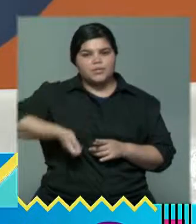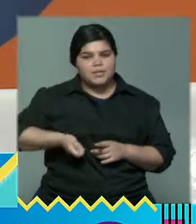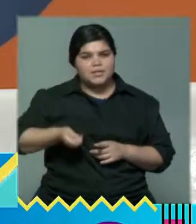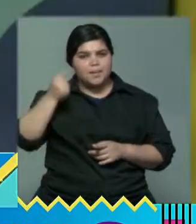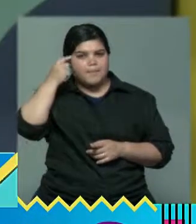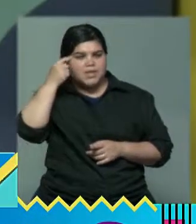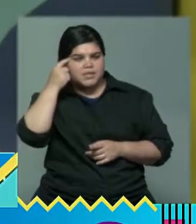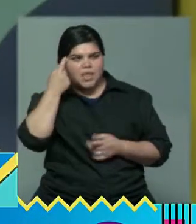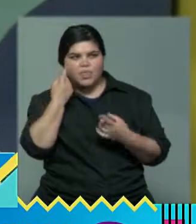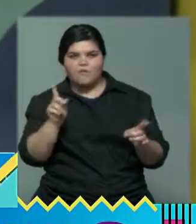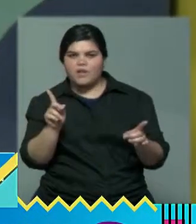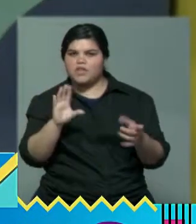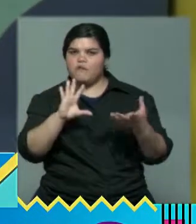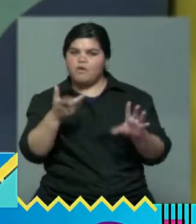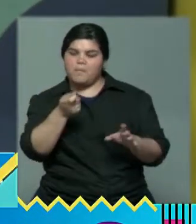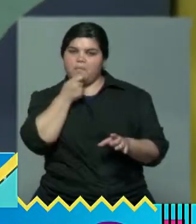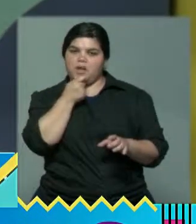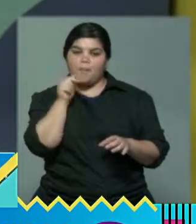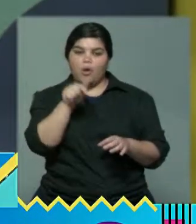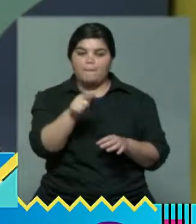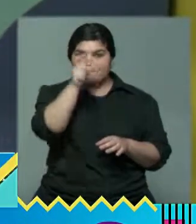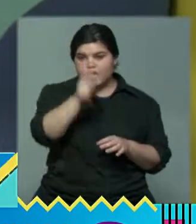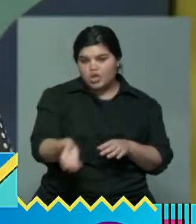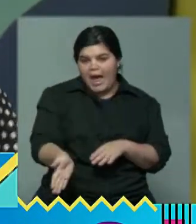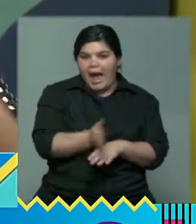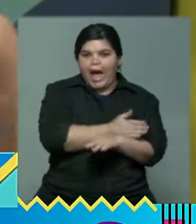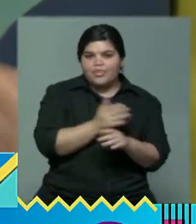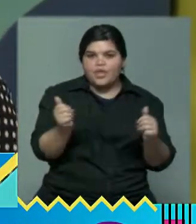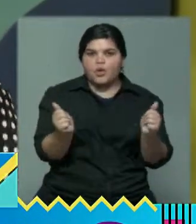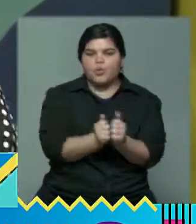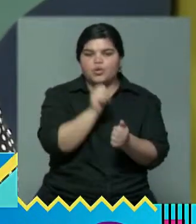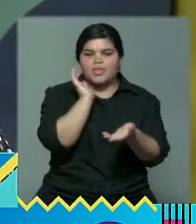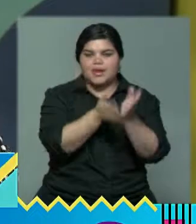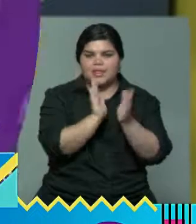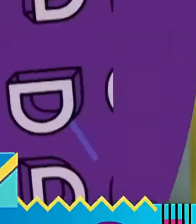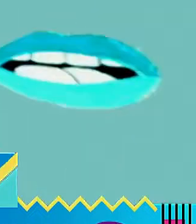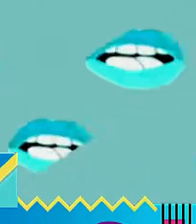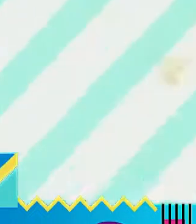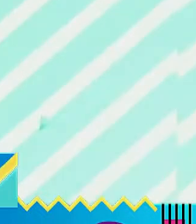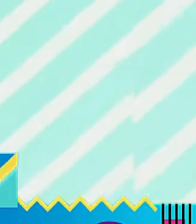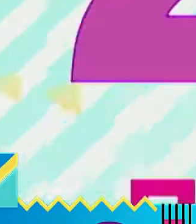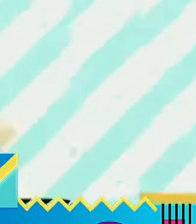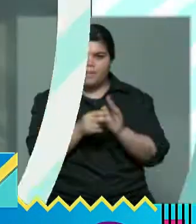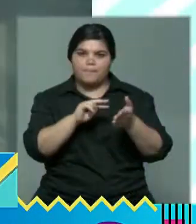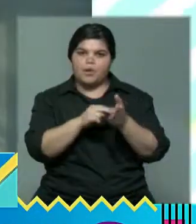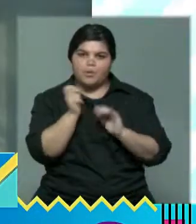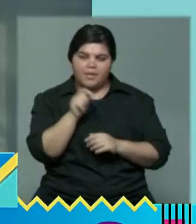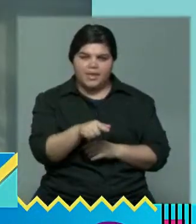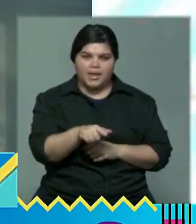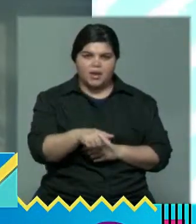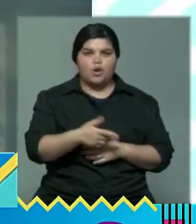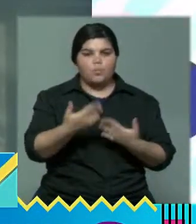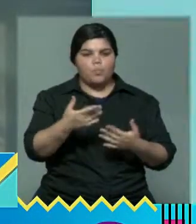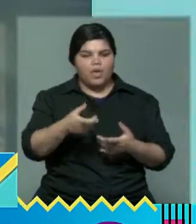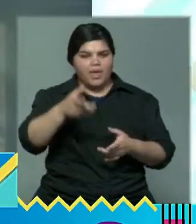diferente si esa persona, por ejemplo, se le ha podido acompañar con un tratamiento específico para su problemática, se ha podido controlar sus impulsos, se ha